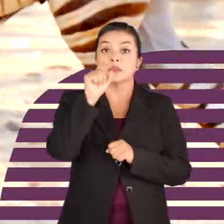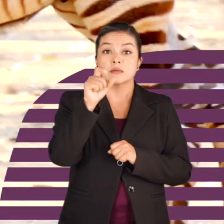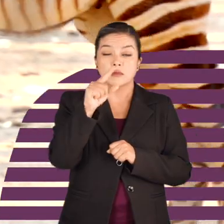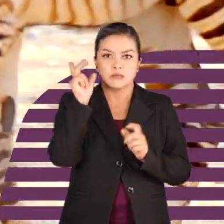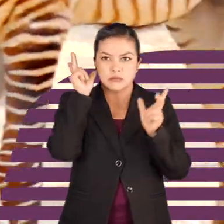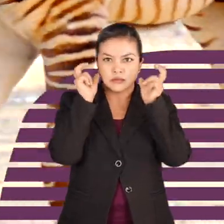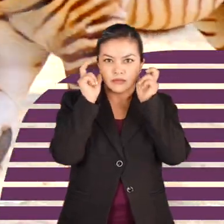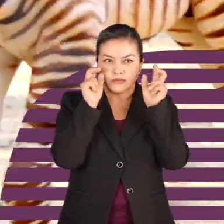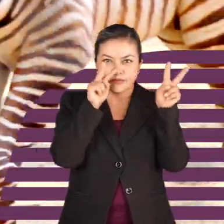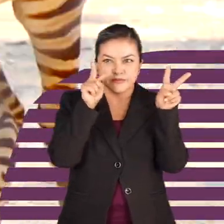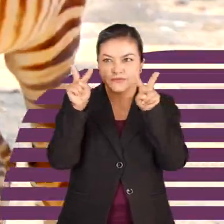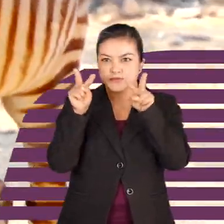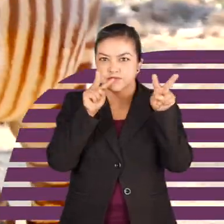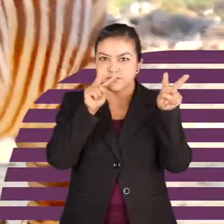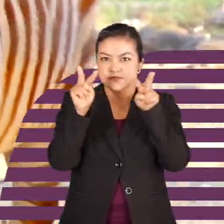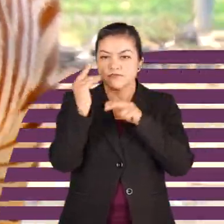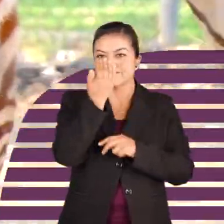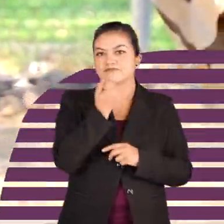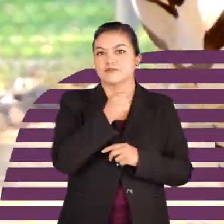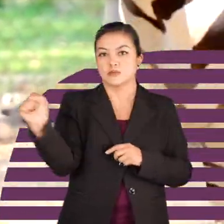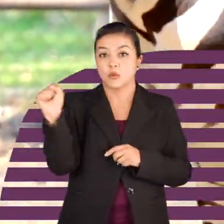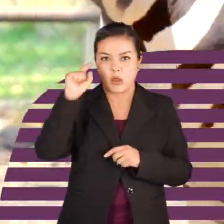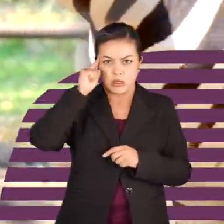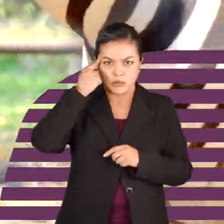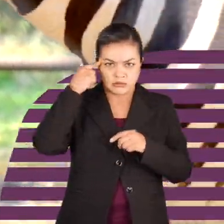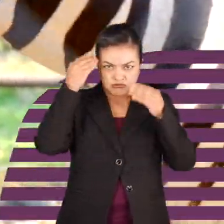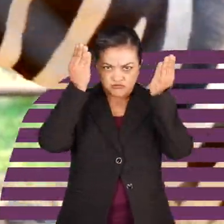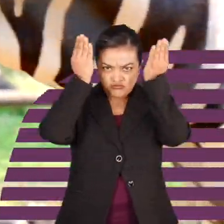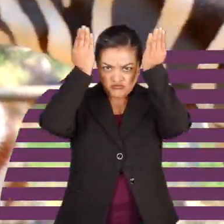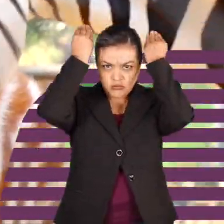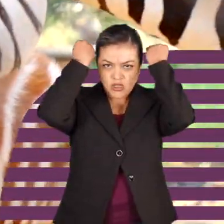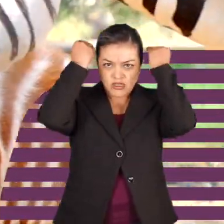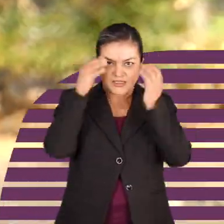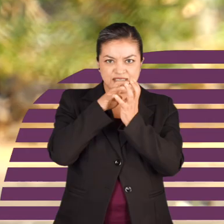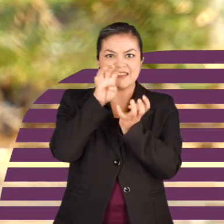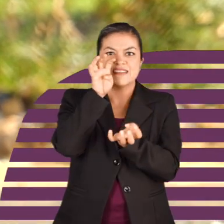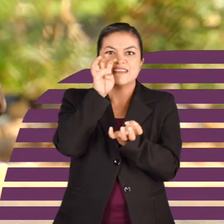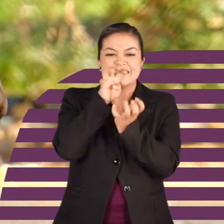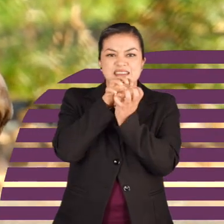faciales y sonidos. Pueden llegar a vivir hasta 25 años en estado salvaje.